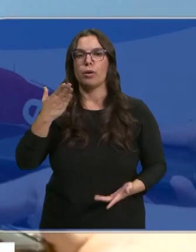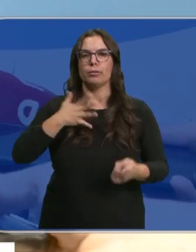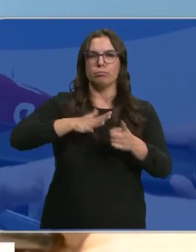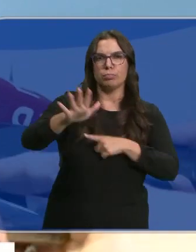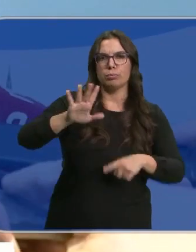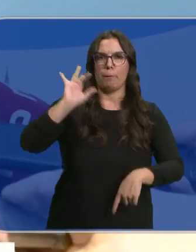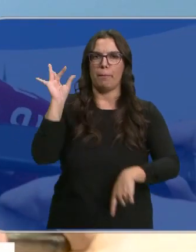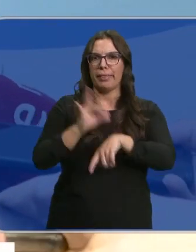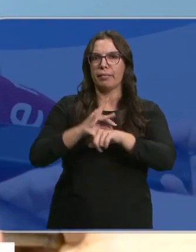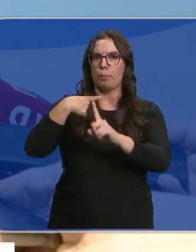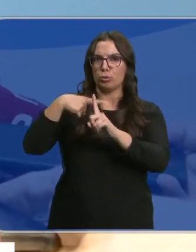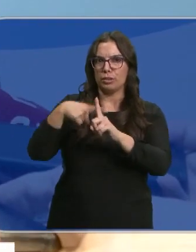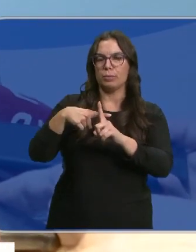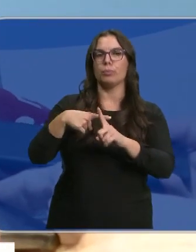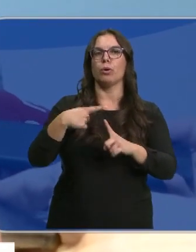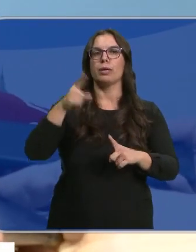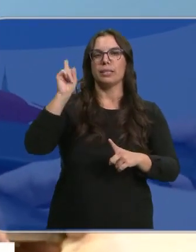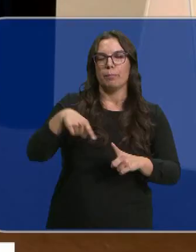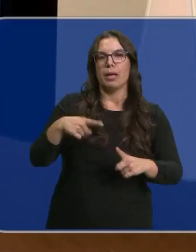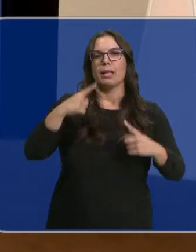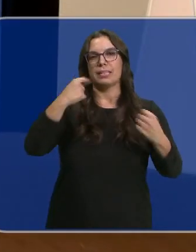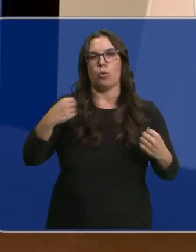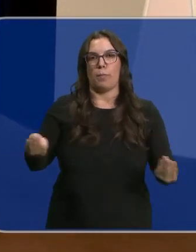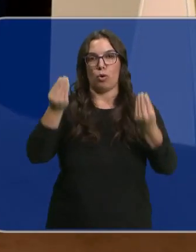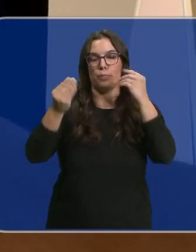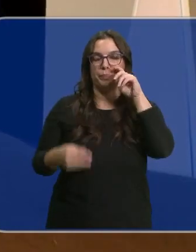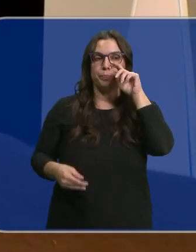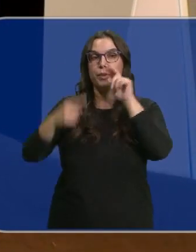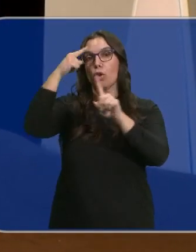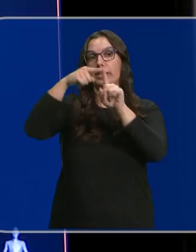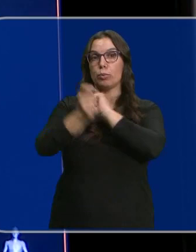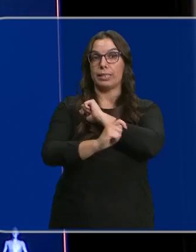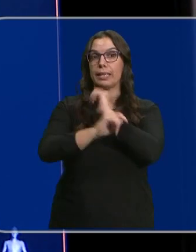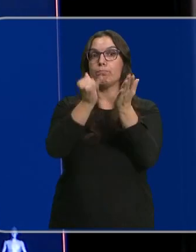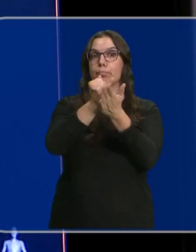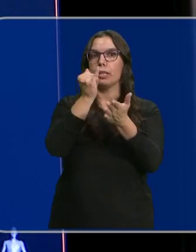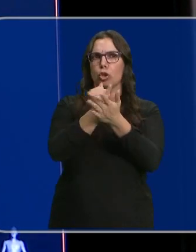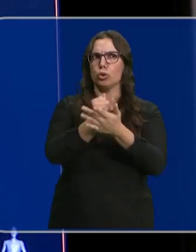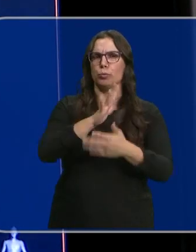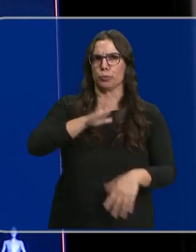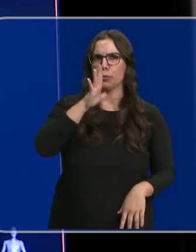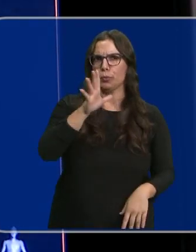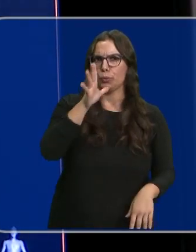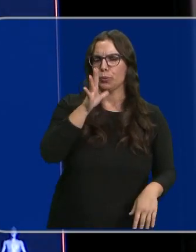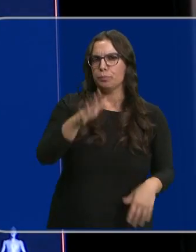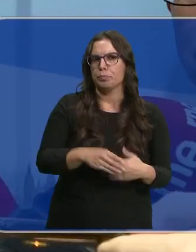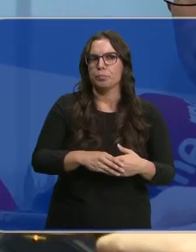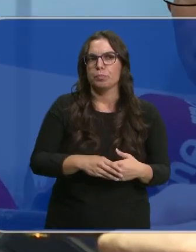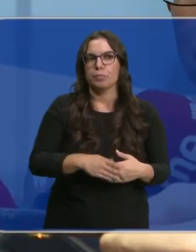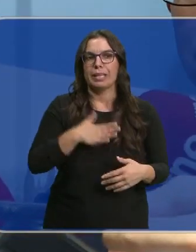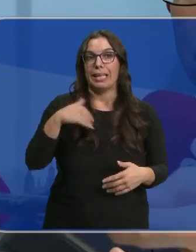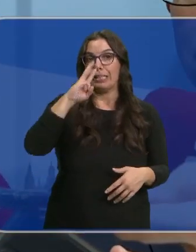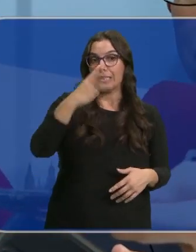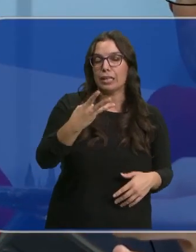en pacientes en términos positivos y foco en salud cardiovascular. Los objetivos de esta estrategia piloto son muy ambiciosos. Disminuir en los